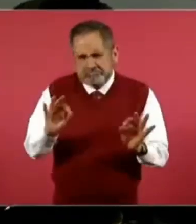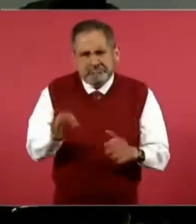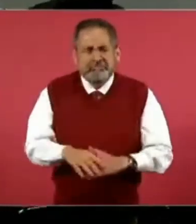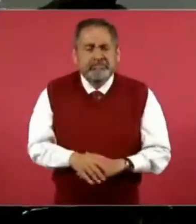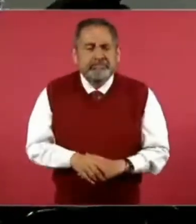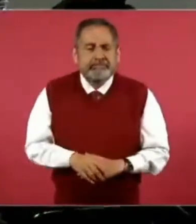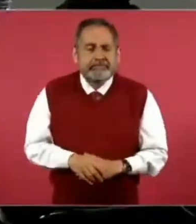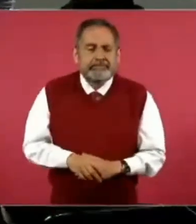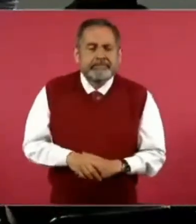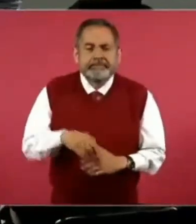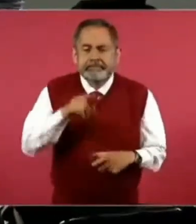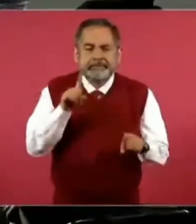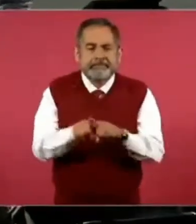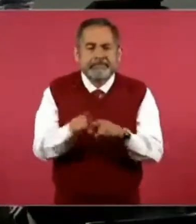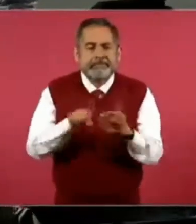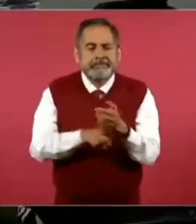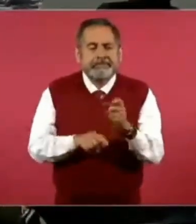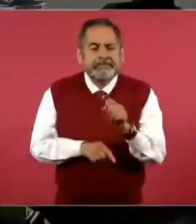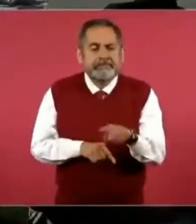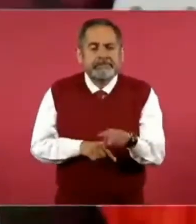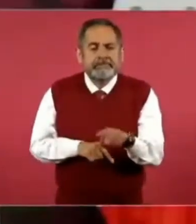Y además es